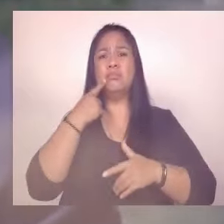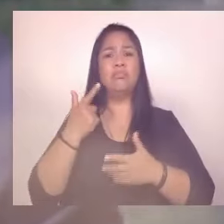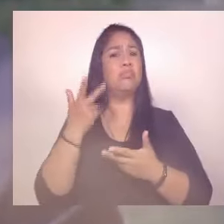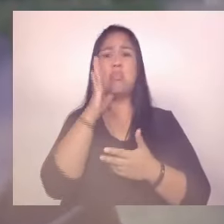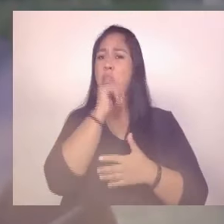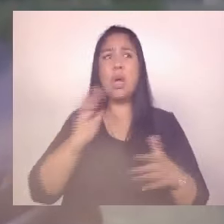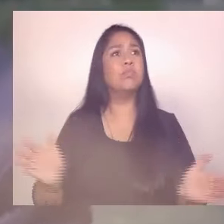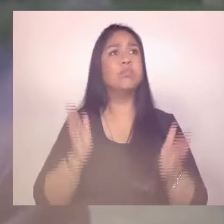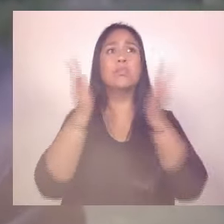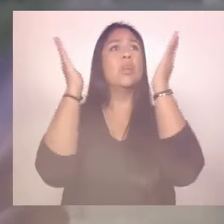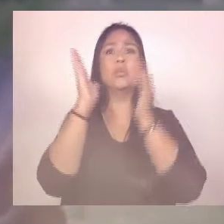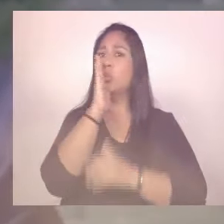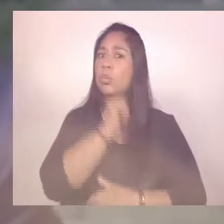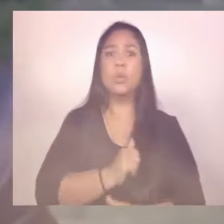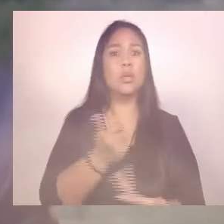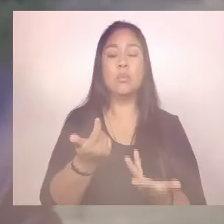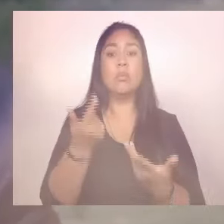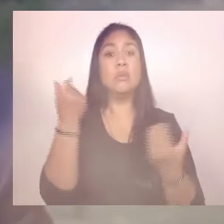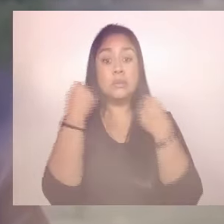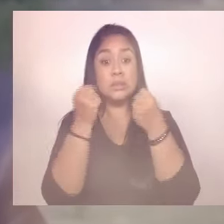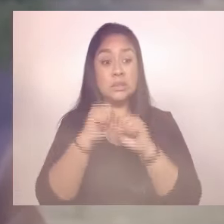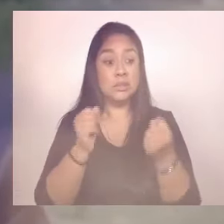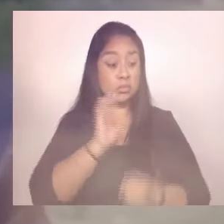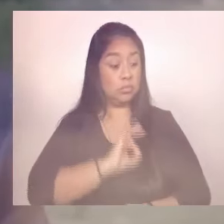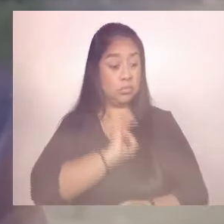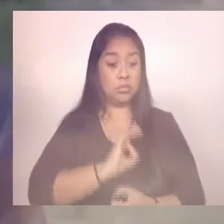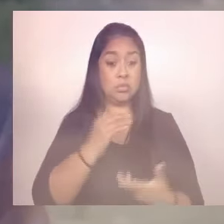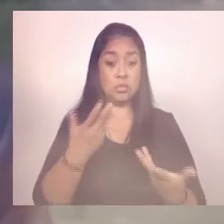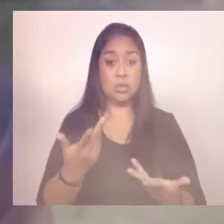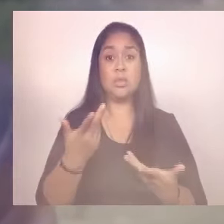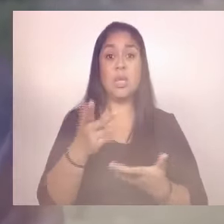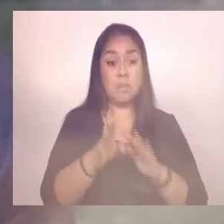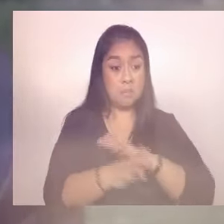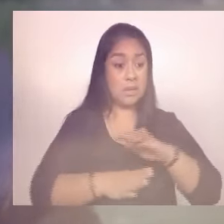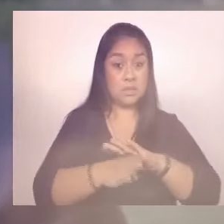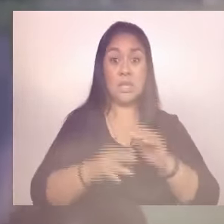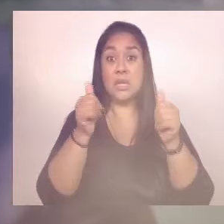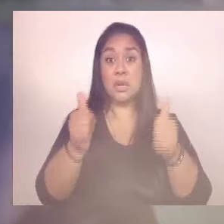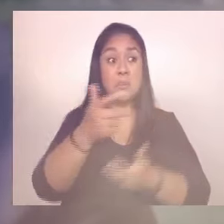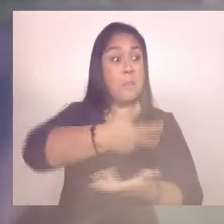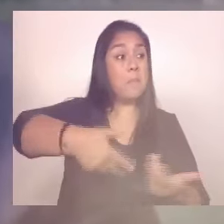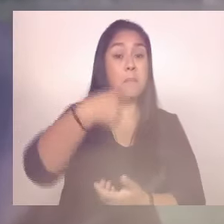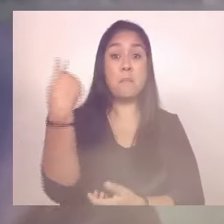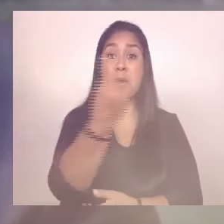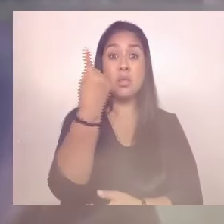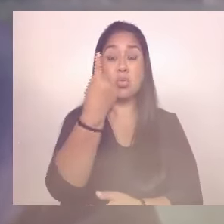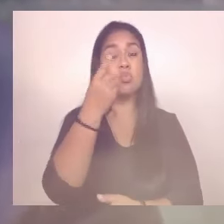nos impide crecer, prosperar y construir una sociedad basada en el bien